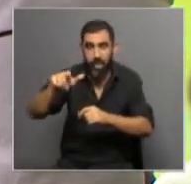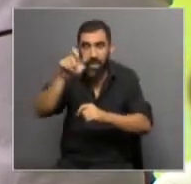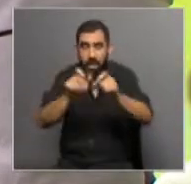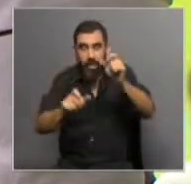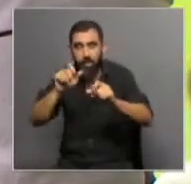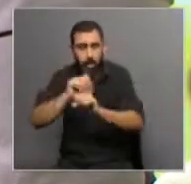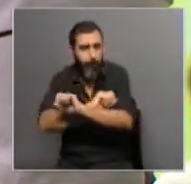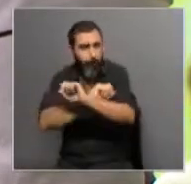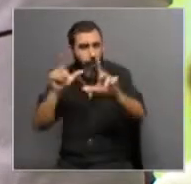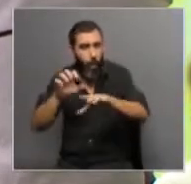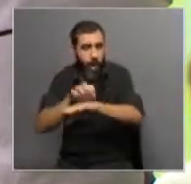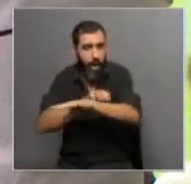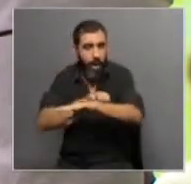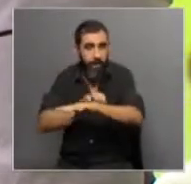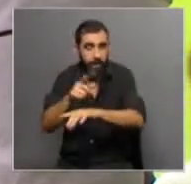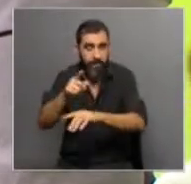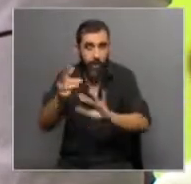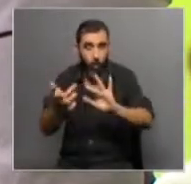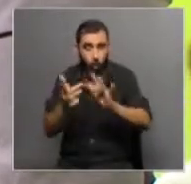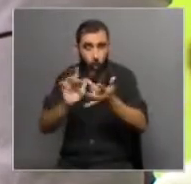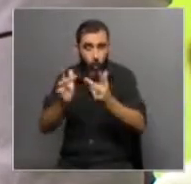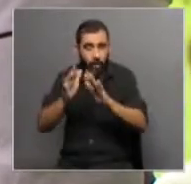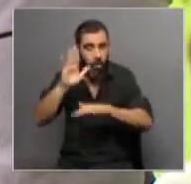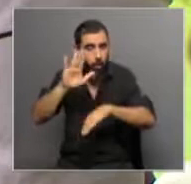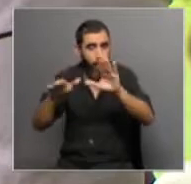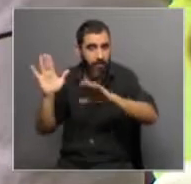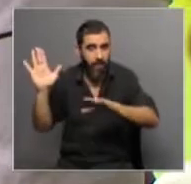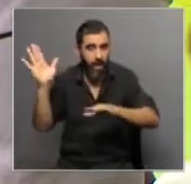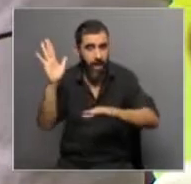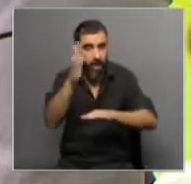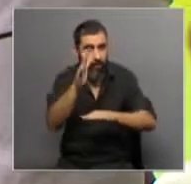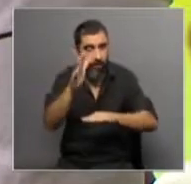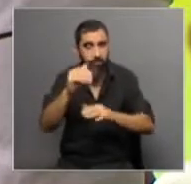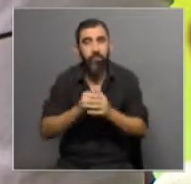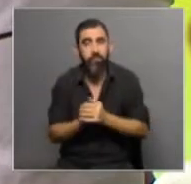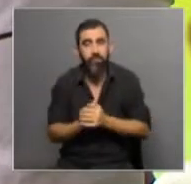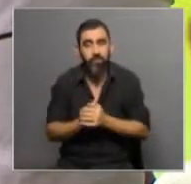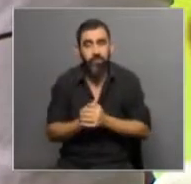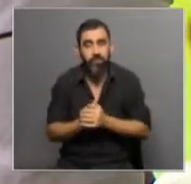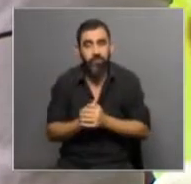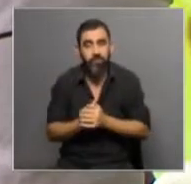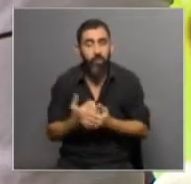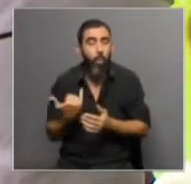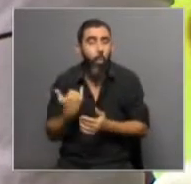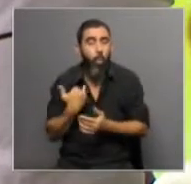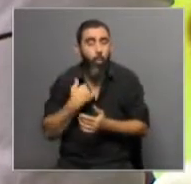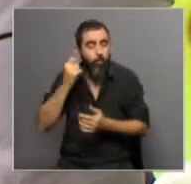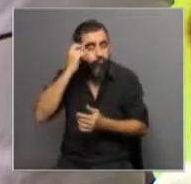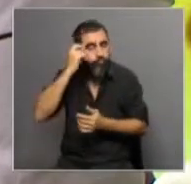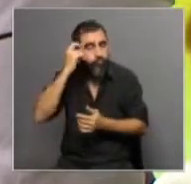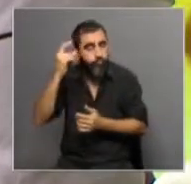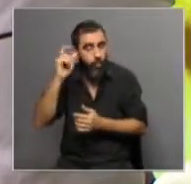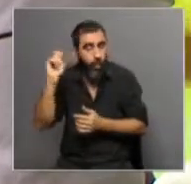población que más afecta esta alergia, porque es la que está más en contacto con los árboles, con estas arueras. Bueno, cómo la sabiduría